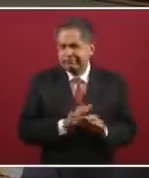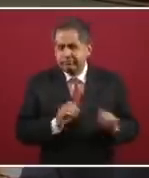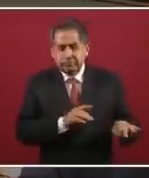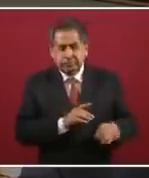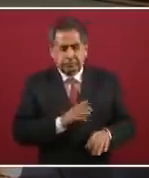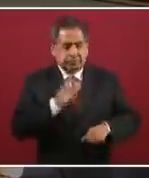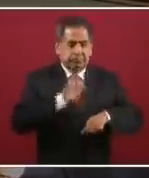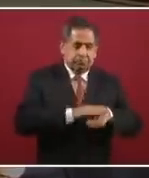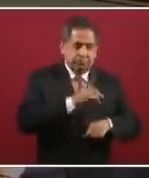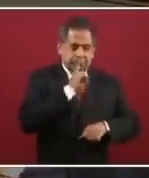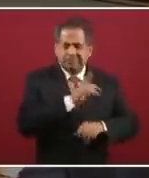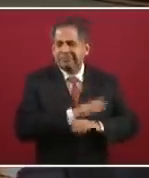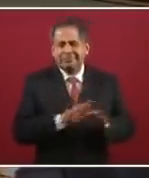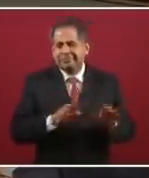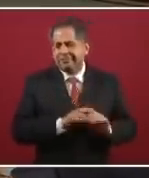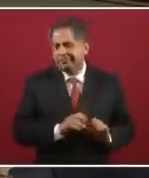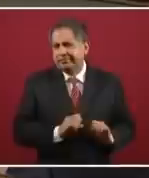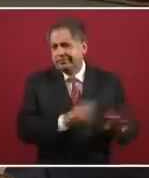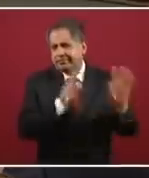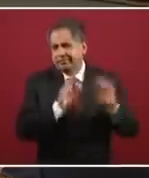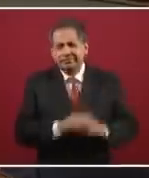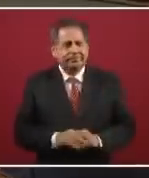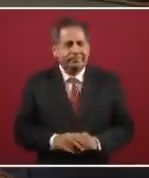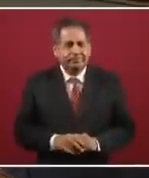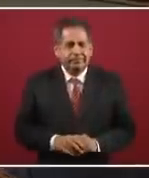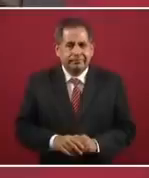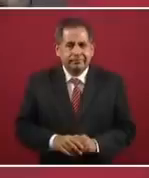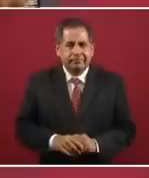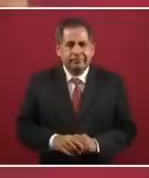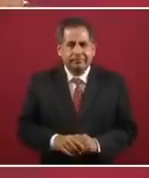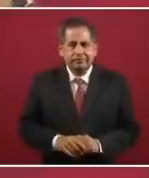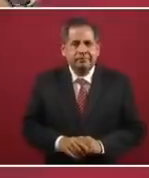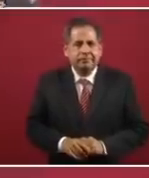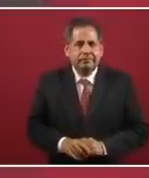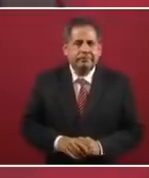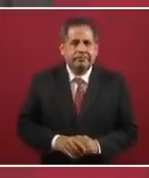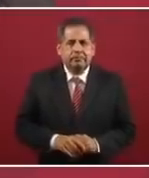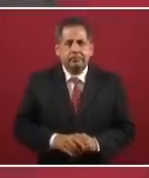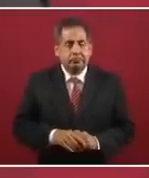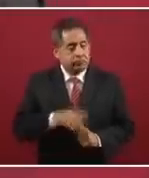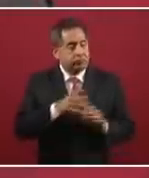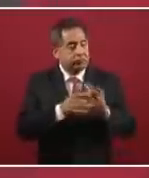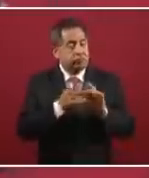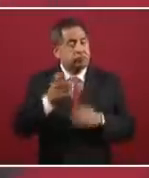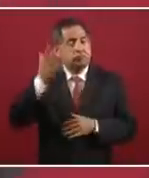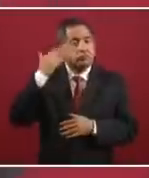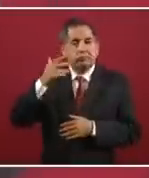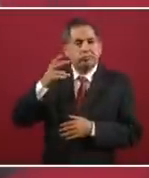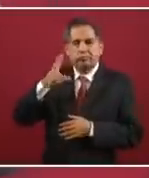censura, no le vamos a mandar como era antes,